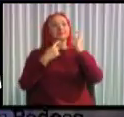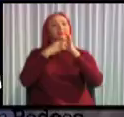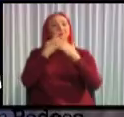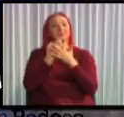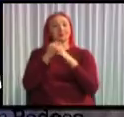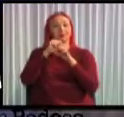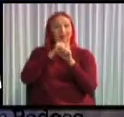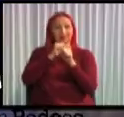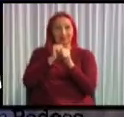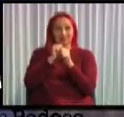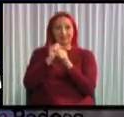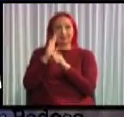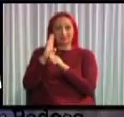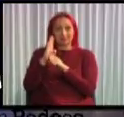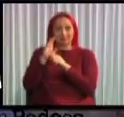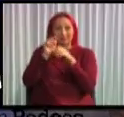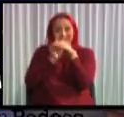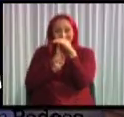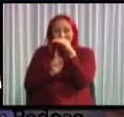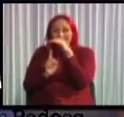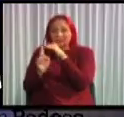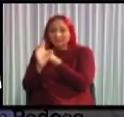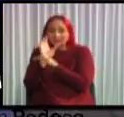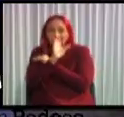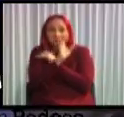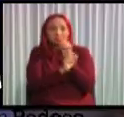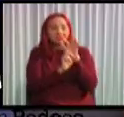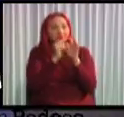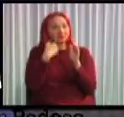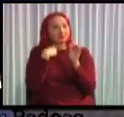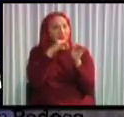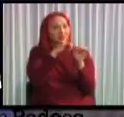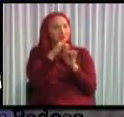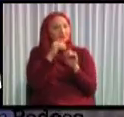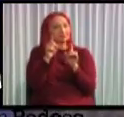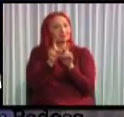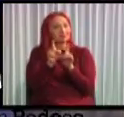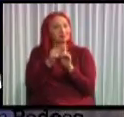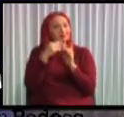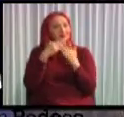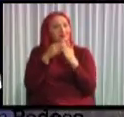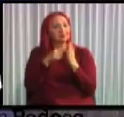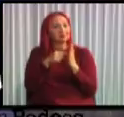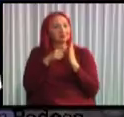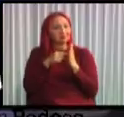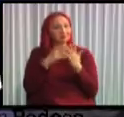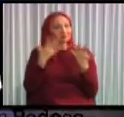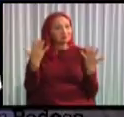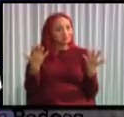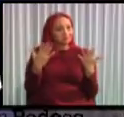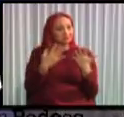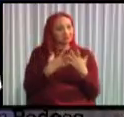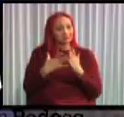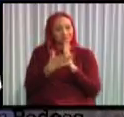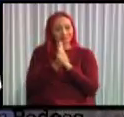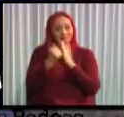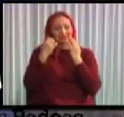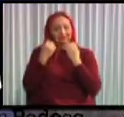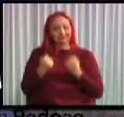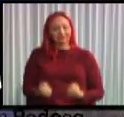banca, el jugar el famoso escondido. O sea, había juegos que también exigían destrezas